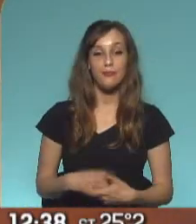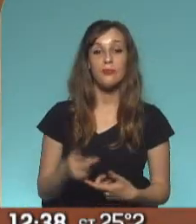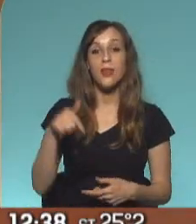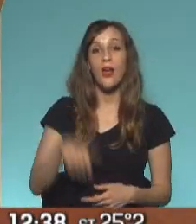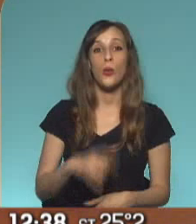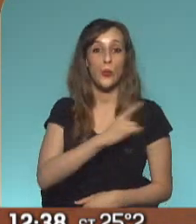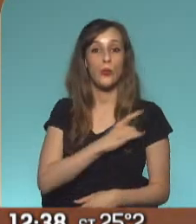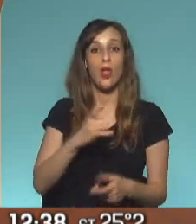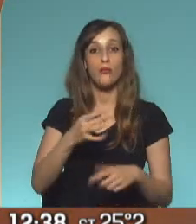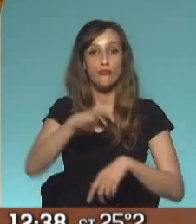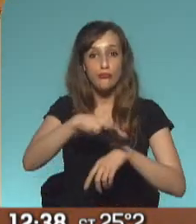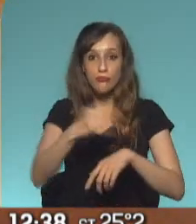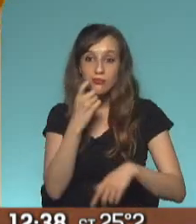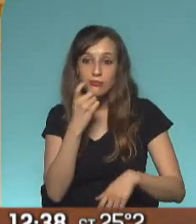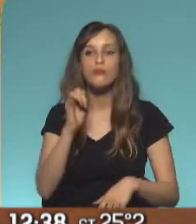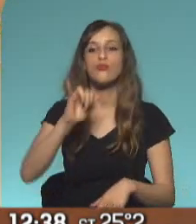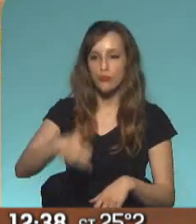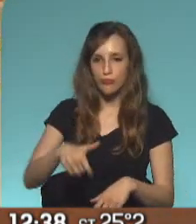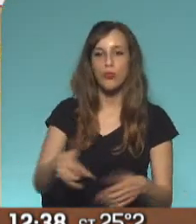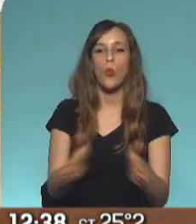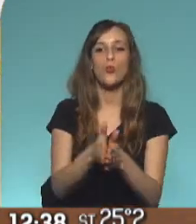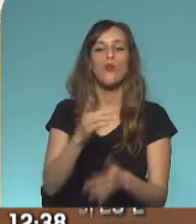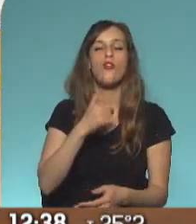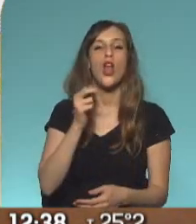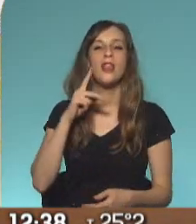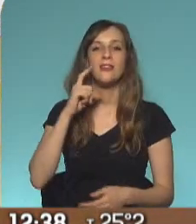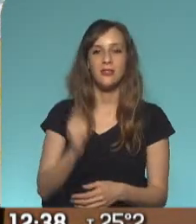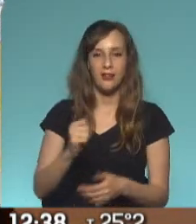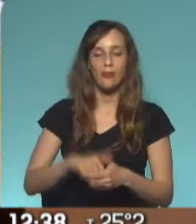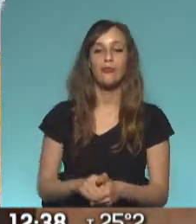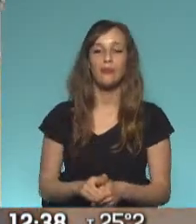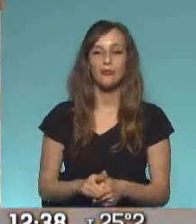consulta de odontología? Sí, claro, volvemos al móvil con Florencia Rodríguez. Flor.